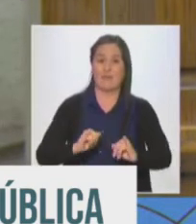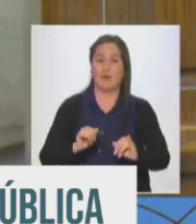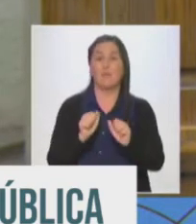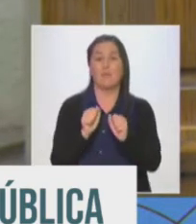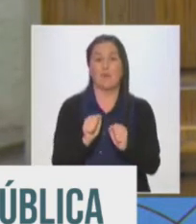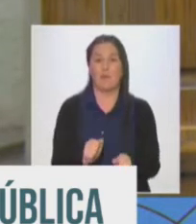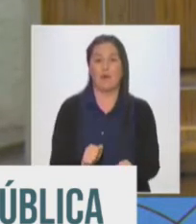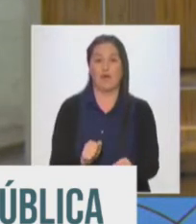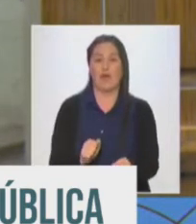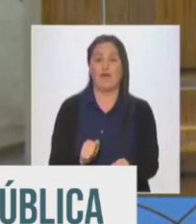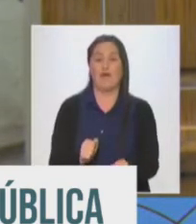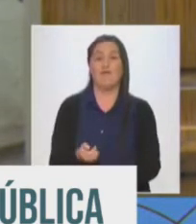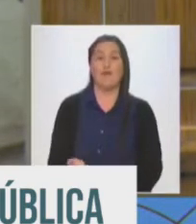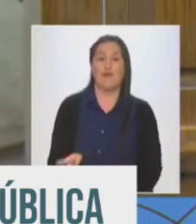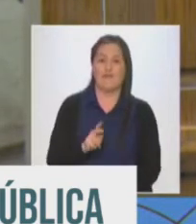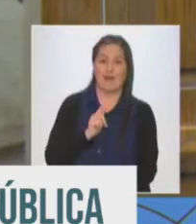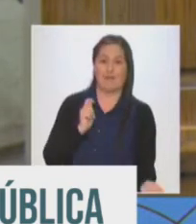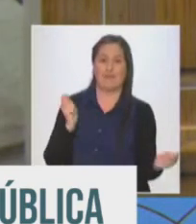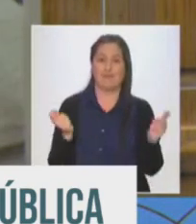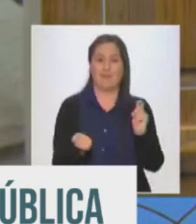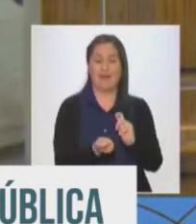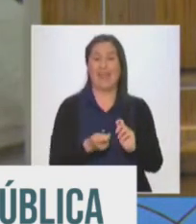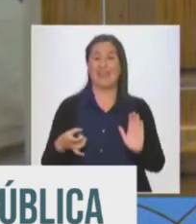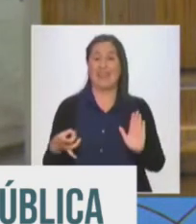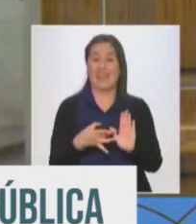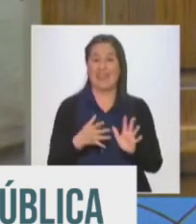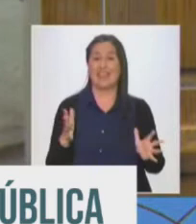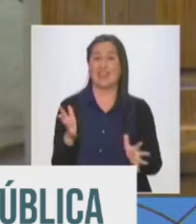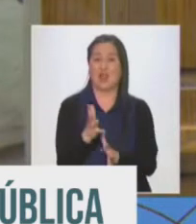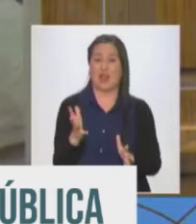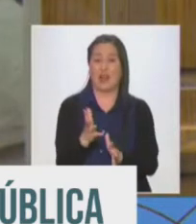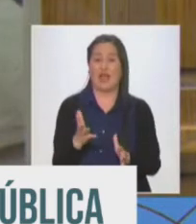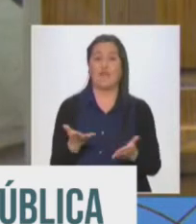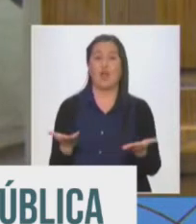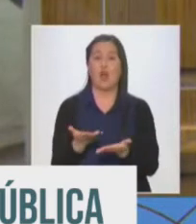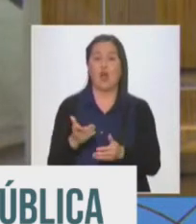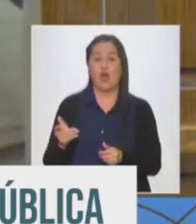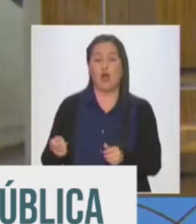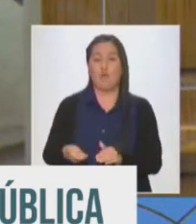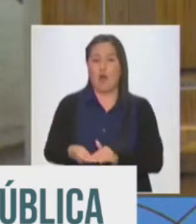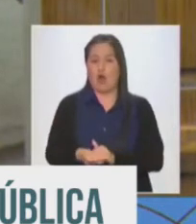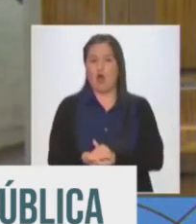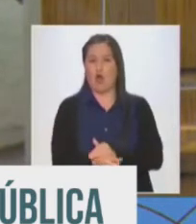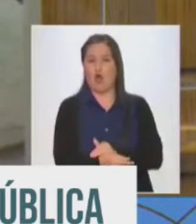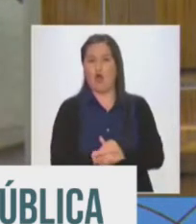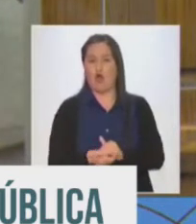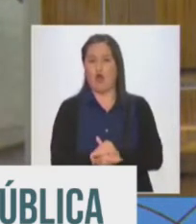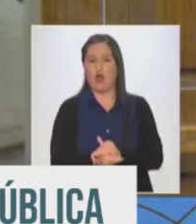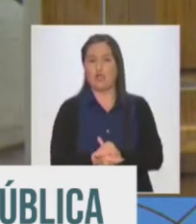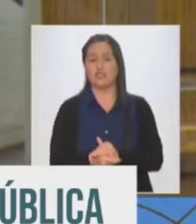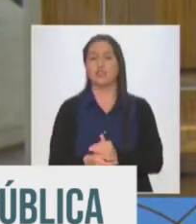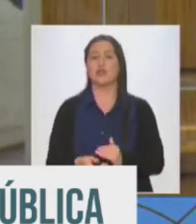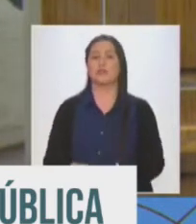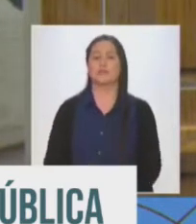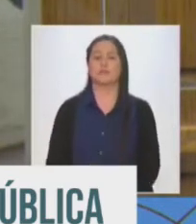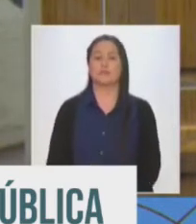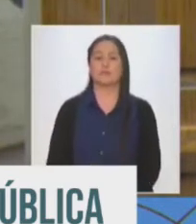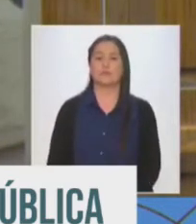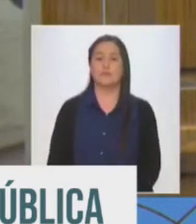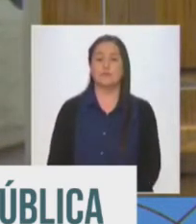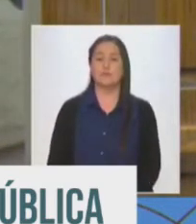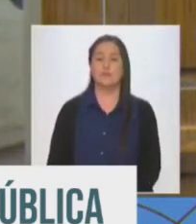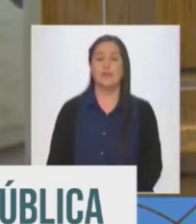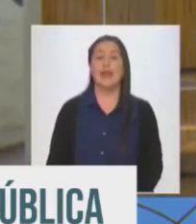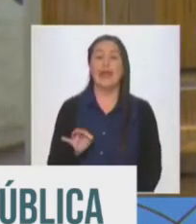podrían revestir eventuales delitos graves, como serían corrupción, cohecho y soborno. Esto luego que la Unidad